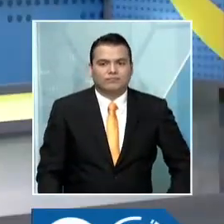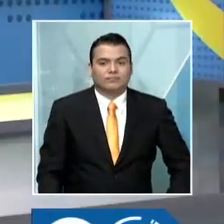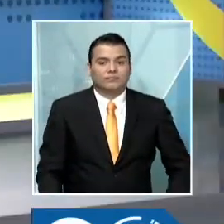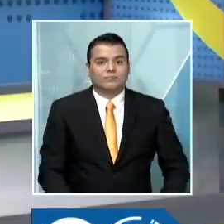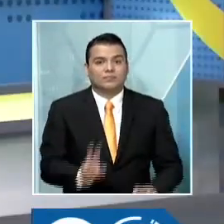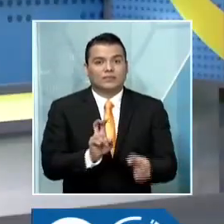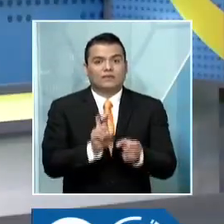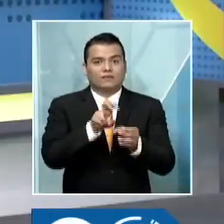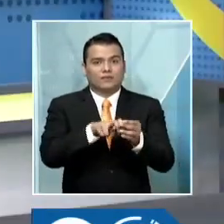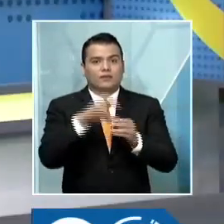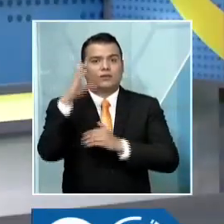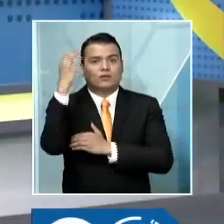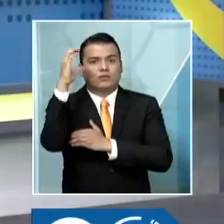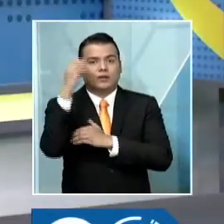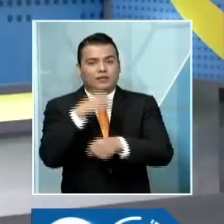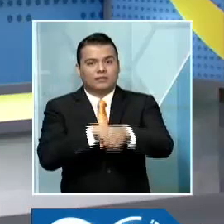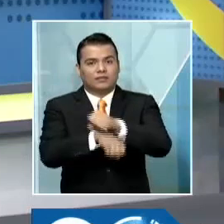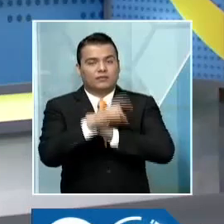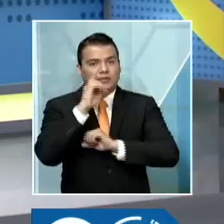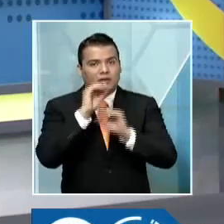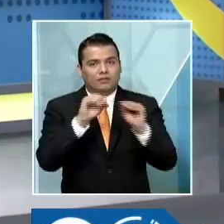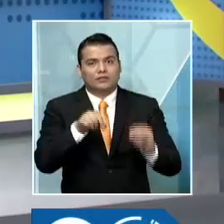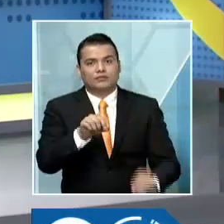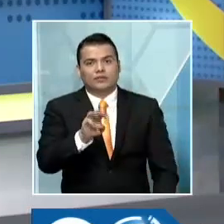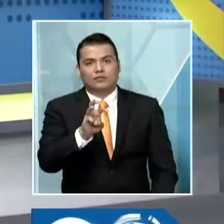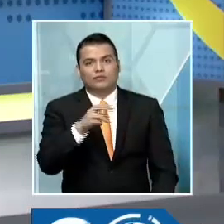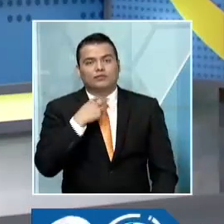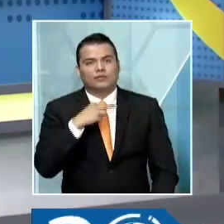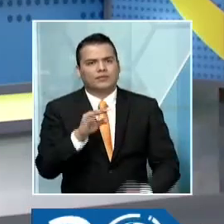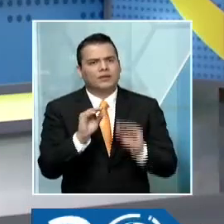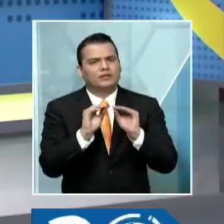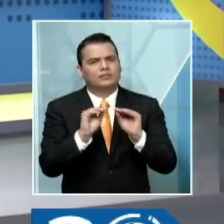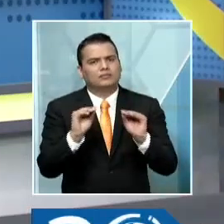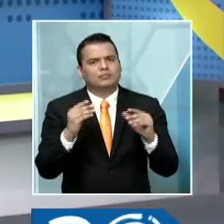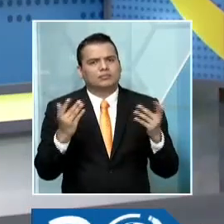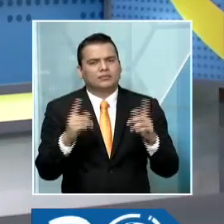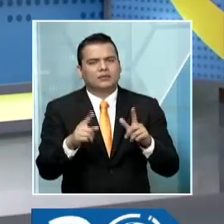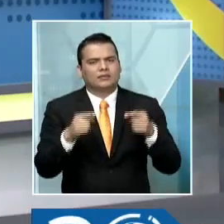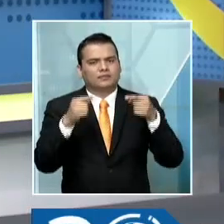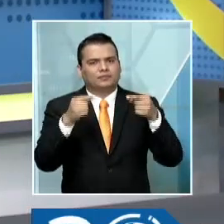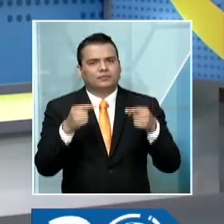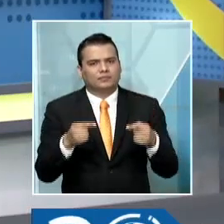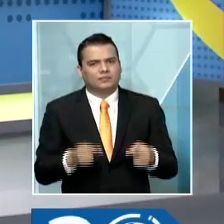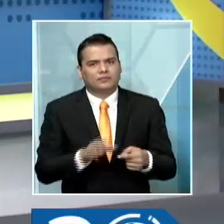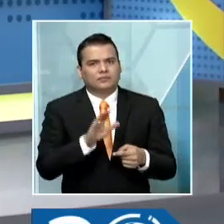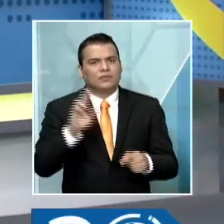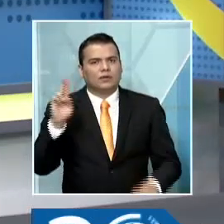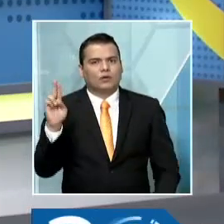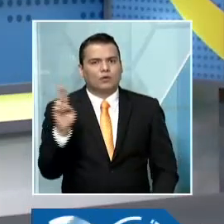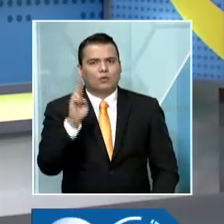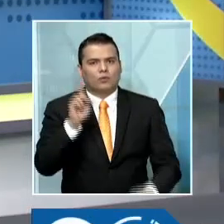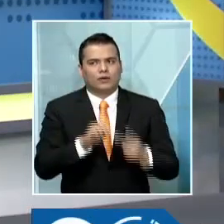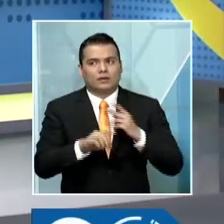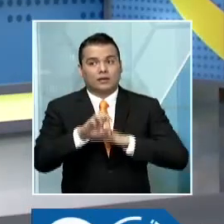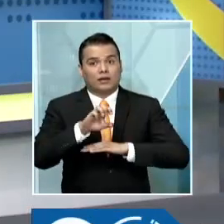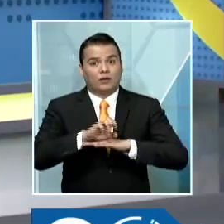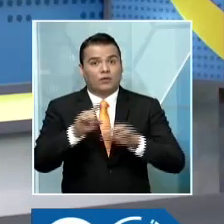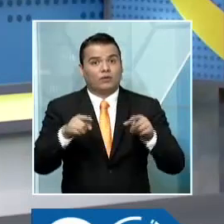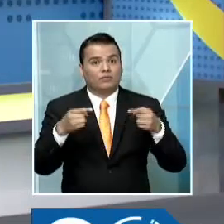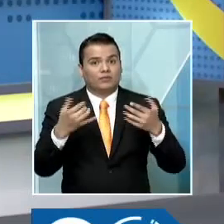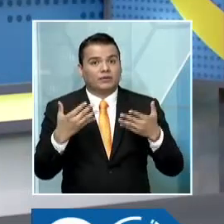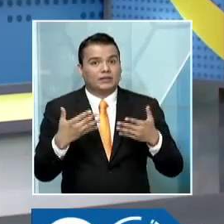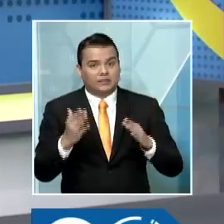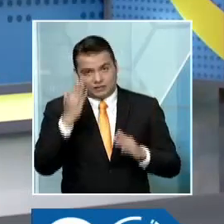La Federación Colombiana de Fútbol anunció que el 8 de noviembre saldrá la convocatoria para los Juegos de Uruguay y Ecuador, los próximos rivales del